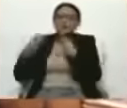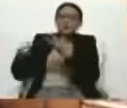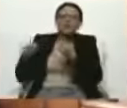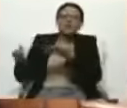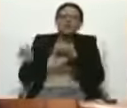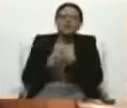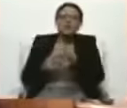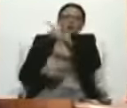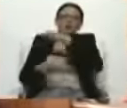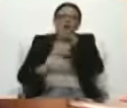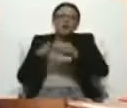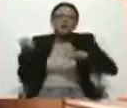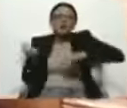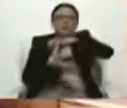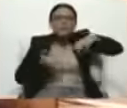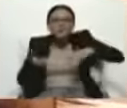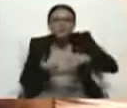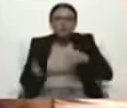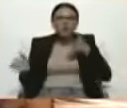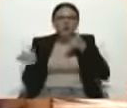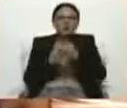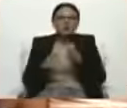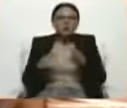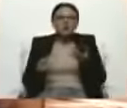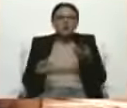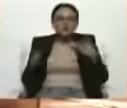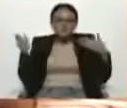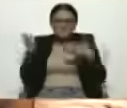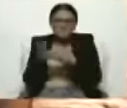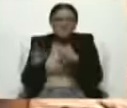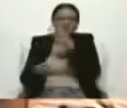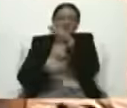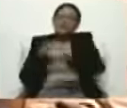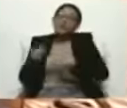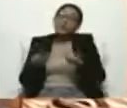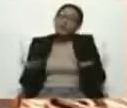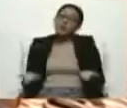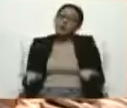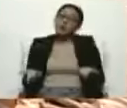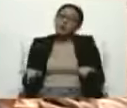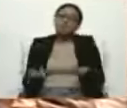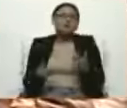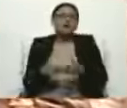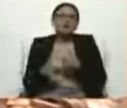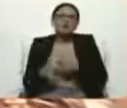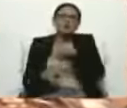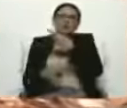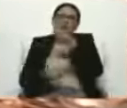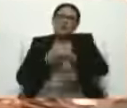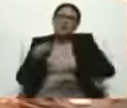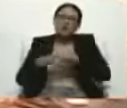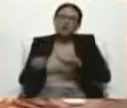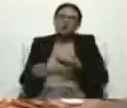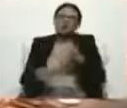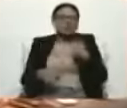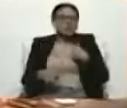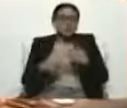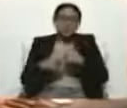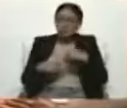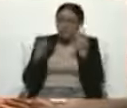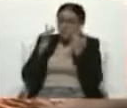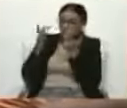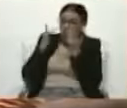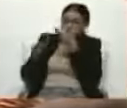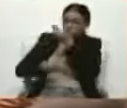¿Qué debe hacer Pedro? Se va a su cuadrante de paz y va a ir a poner la denuncia en su cuadrante de paz. Mire, en la casa de Diosdado